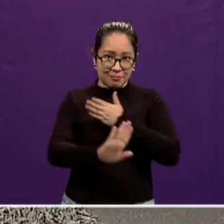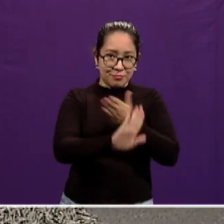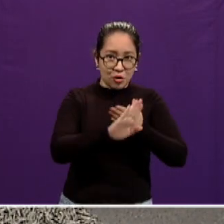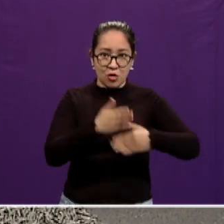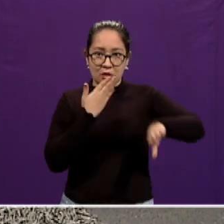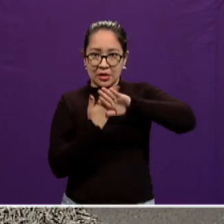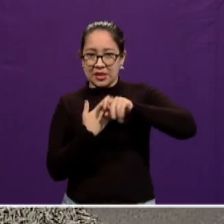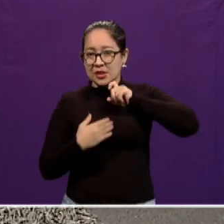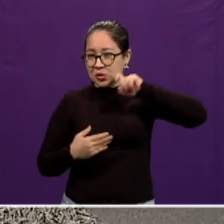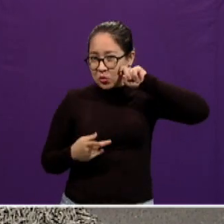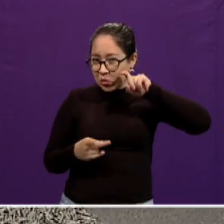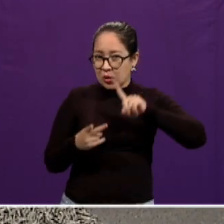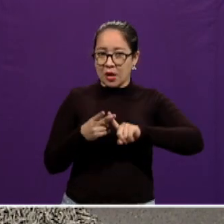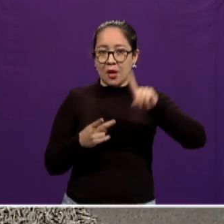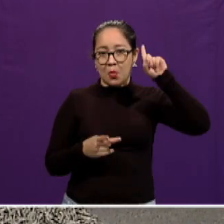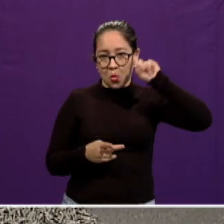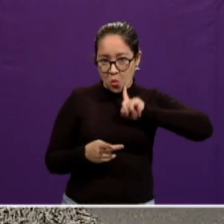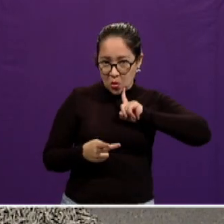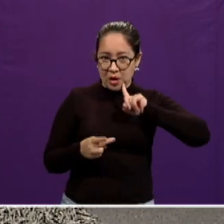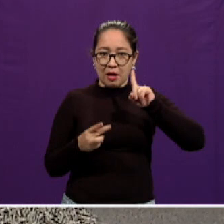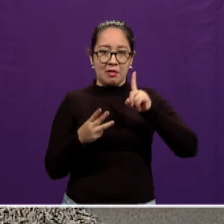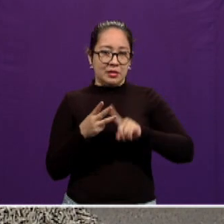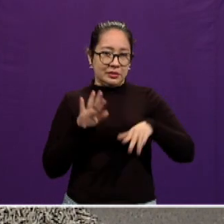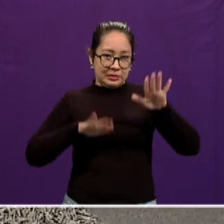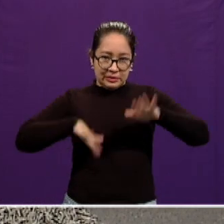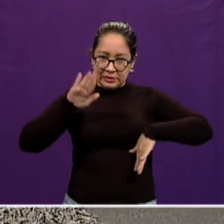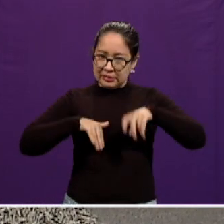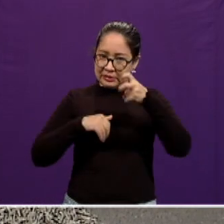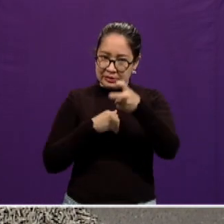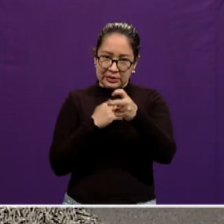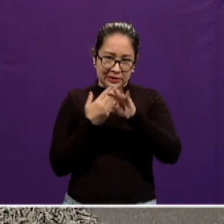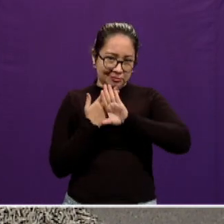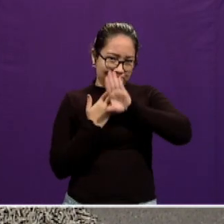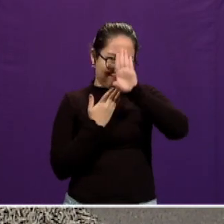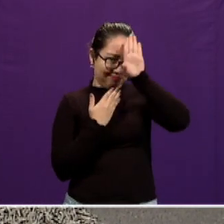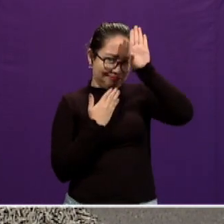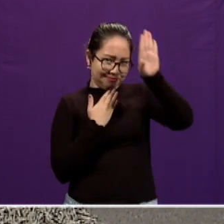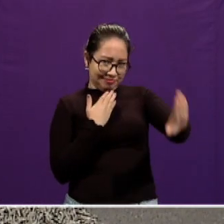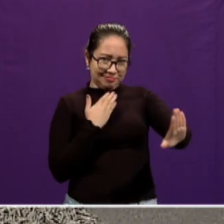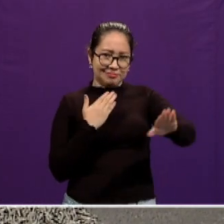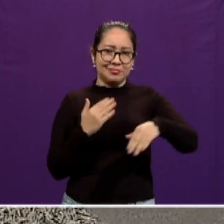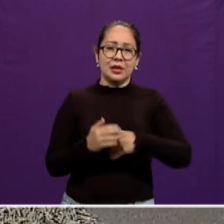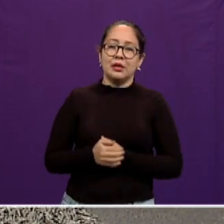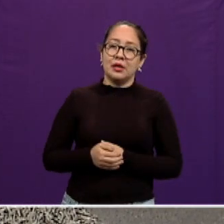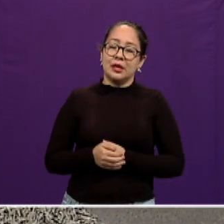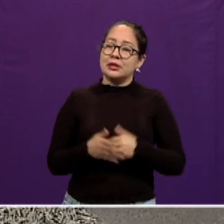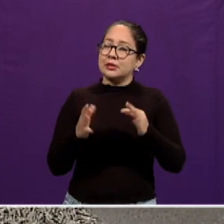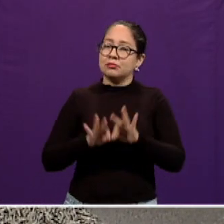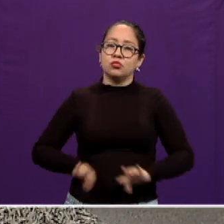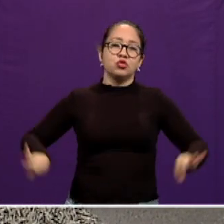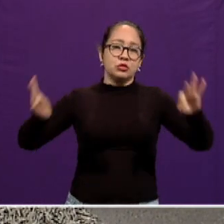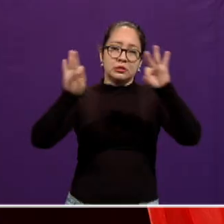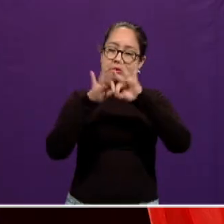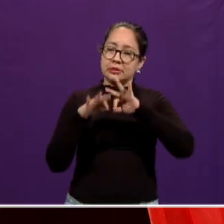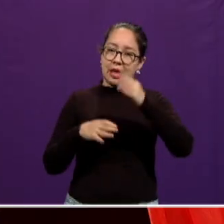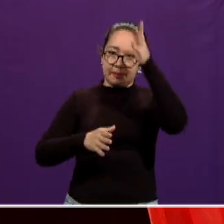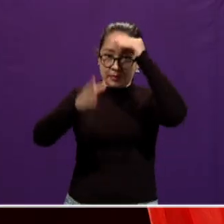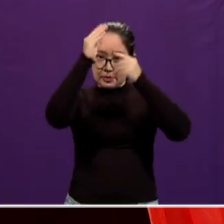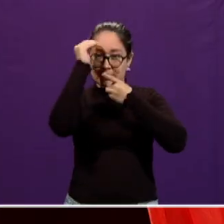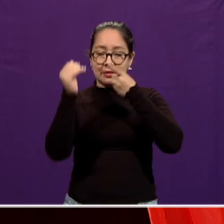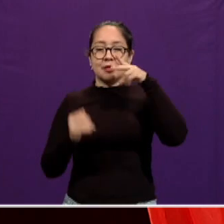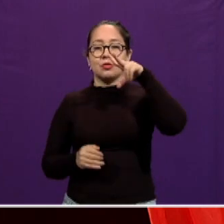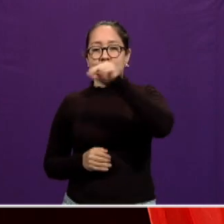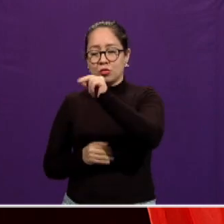Violencia sexual, violencia, claro, contra todo, las mujeres, que es lo que se tiene que prevenir. El decir no, poner límites, es muy importante, y es por eso que el día